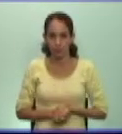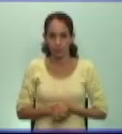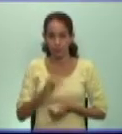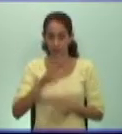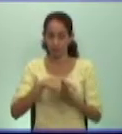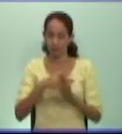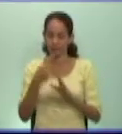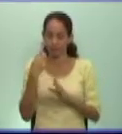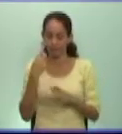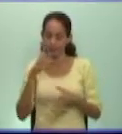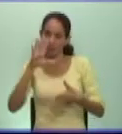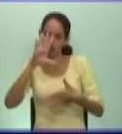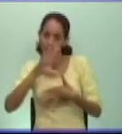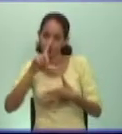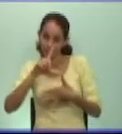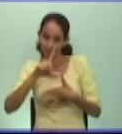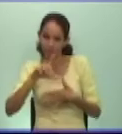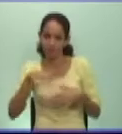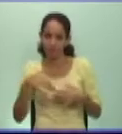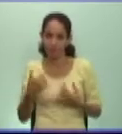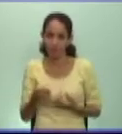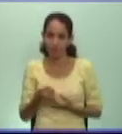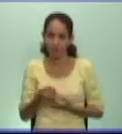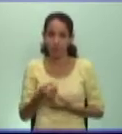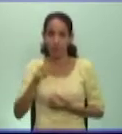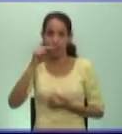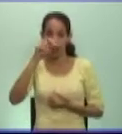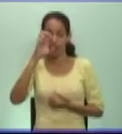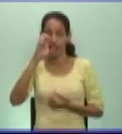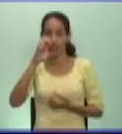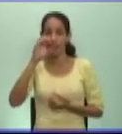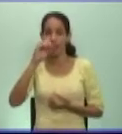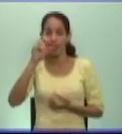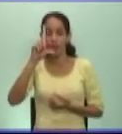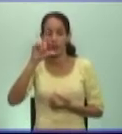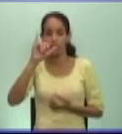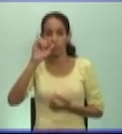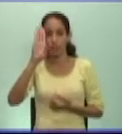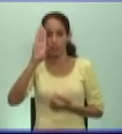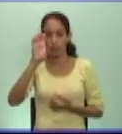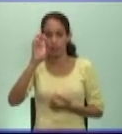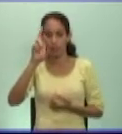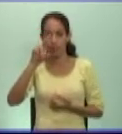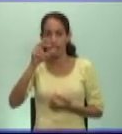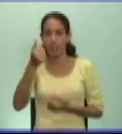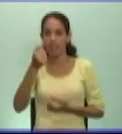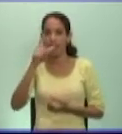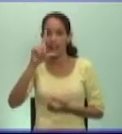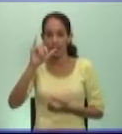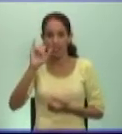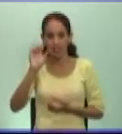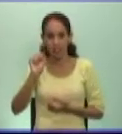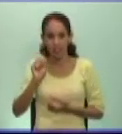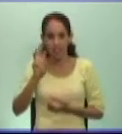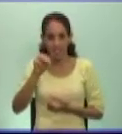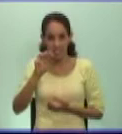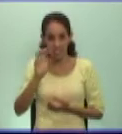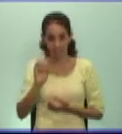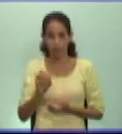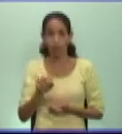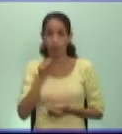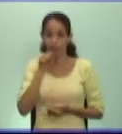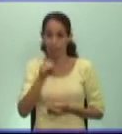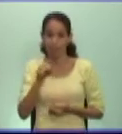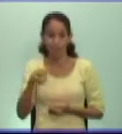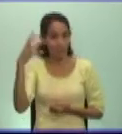estamos hablando del neoliberalismo. El gobierno de Reagan, a partir de todas sus particularidades, le